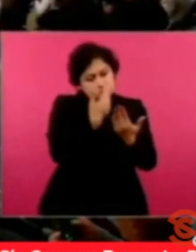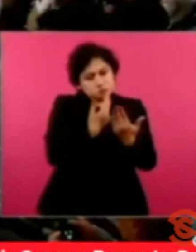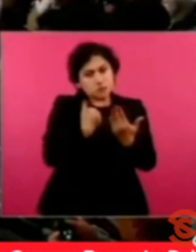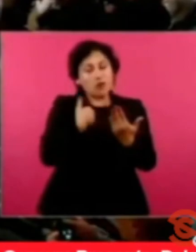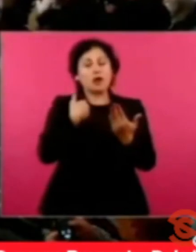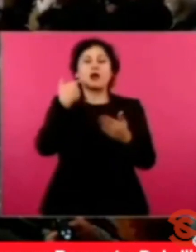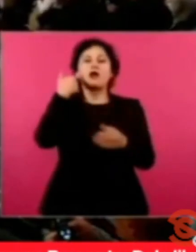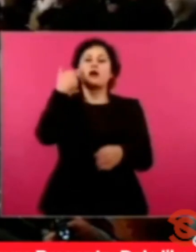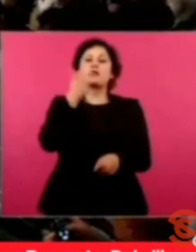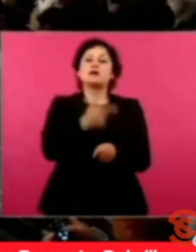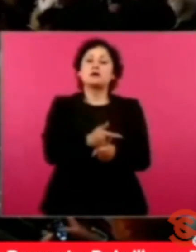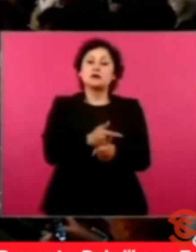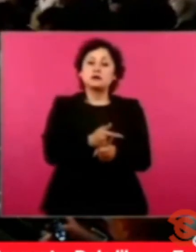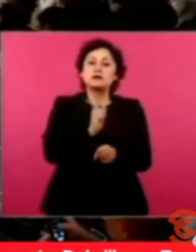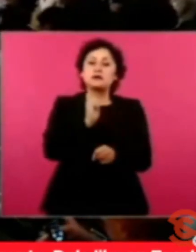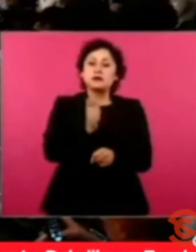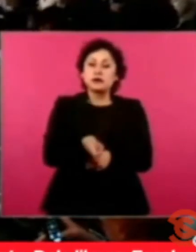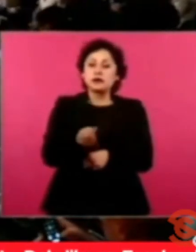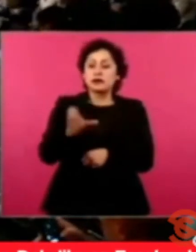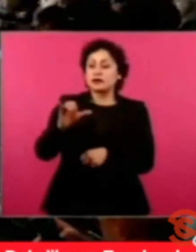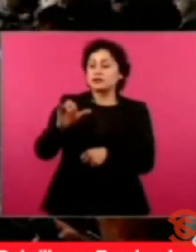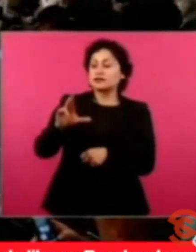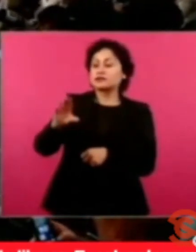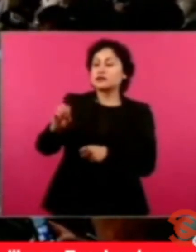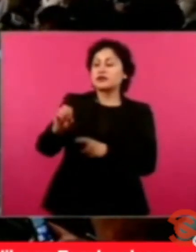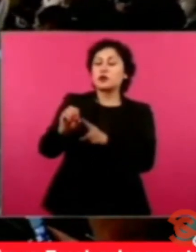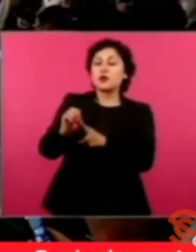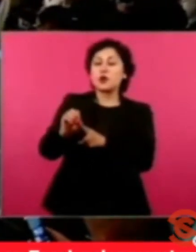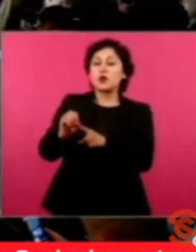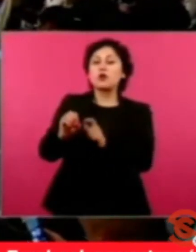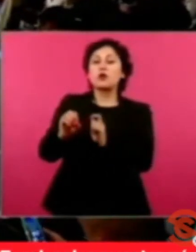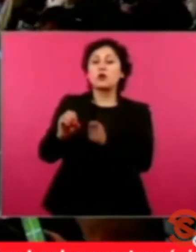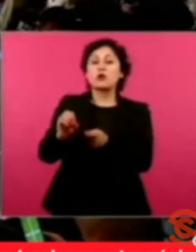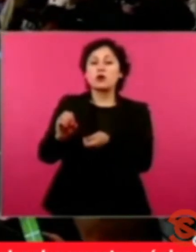de que Ciro Gómez Leyva,